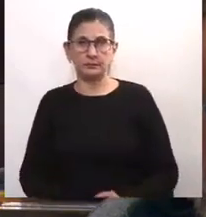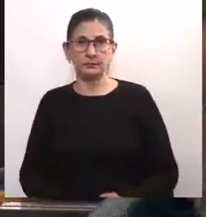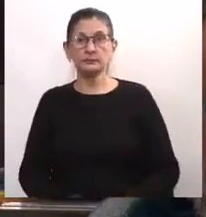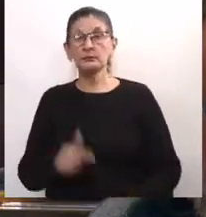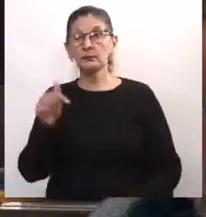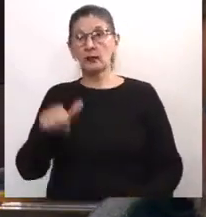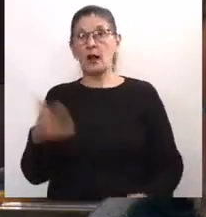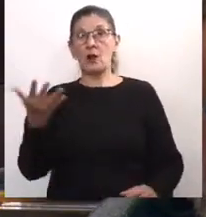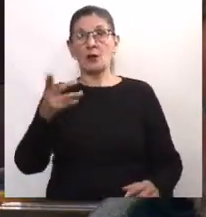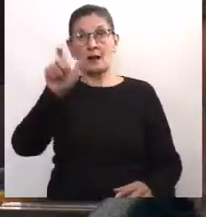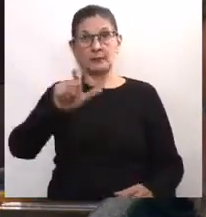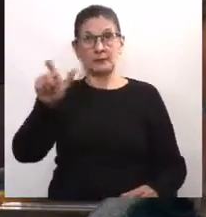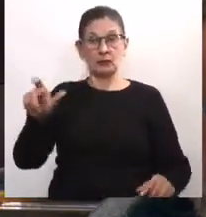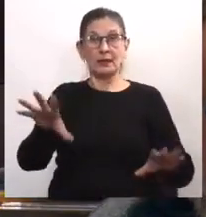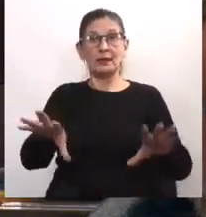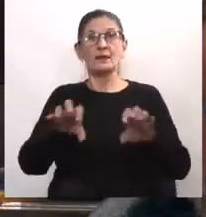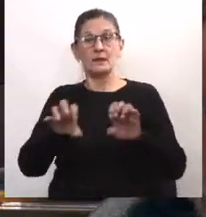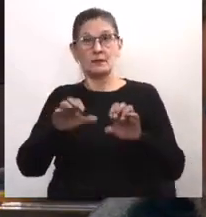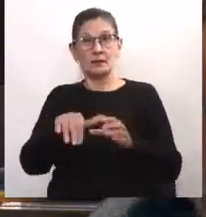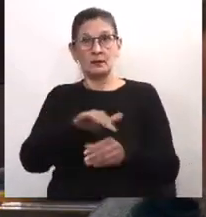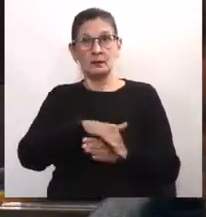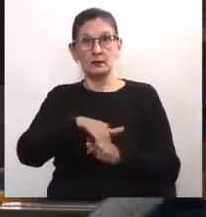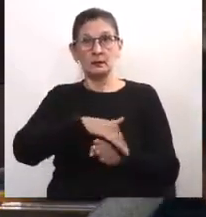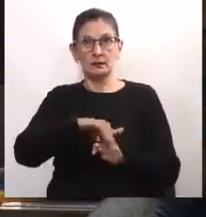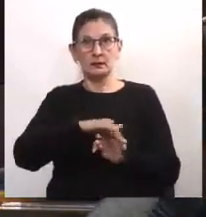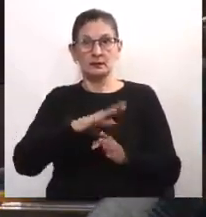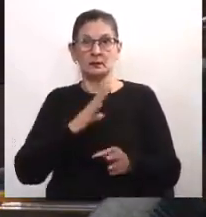Ahora, las personas que viven en la calle tienen un sindicato.